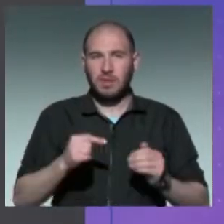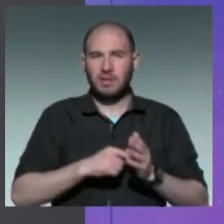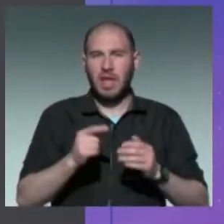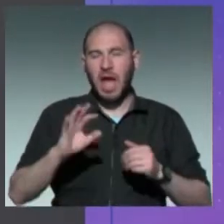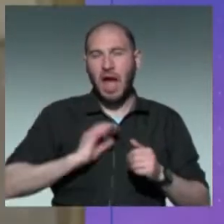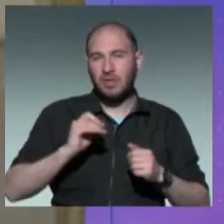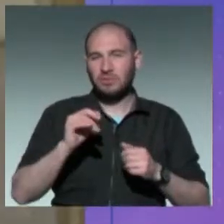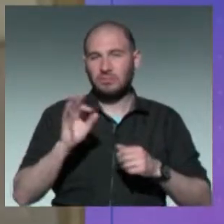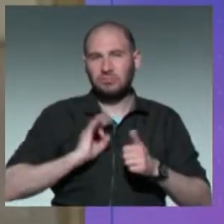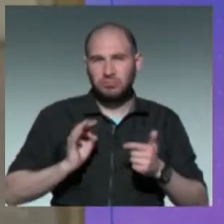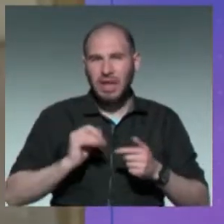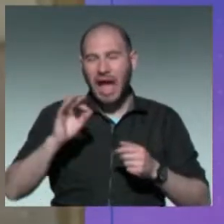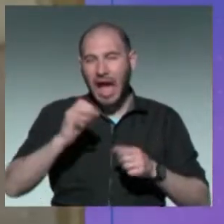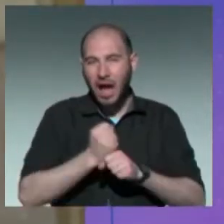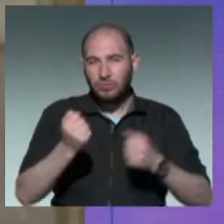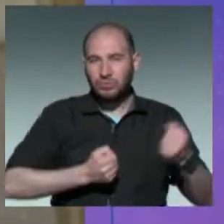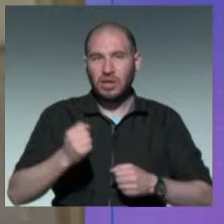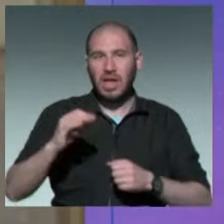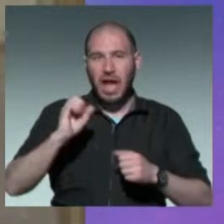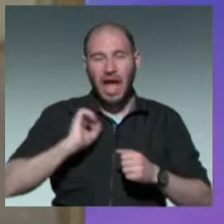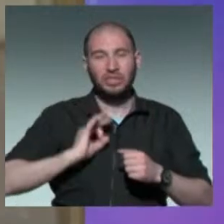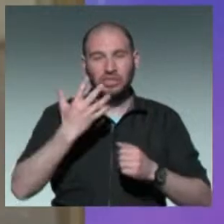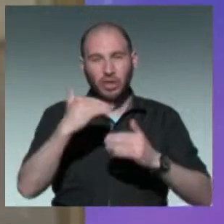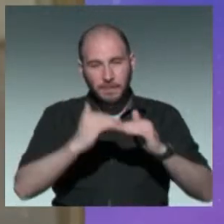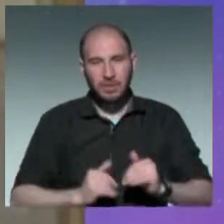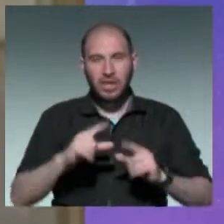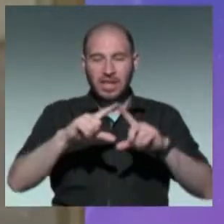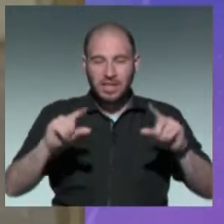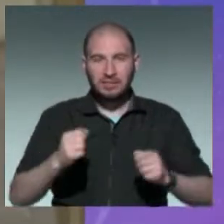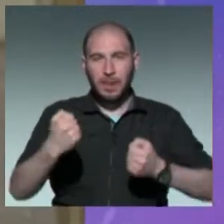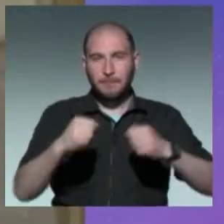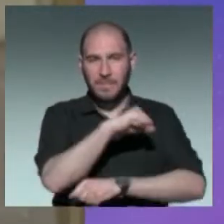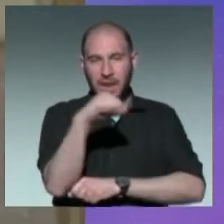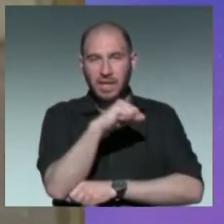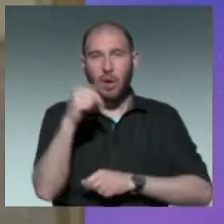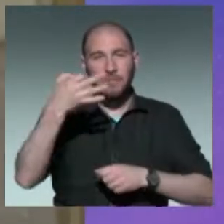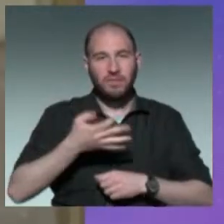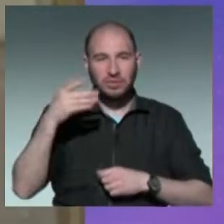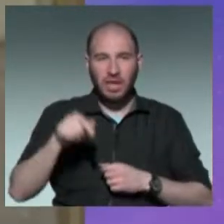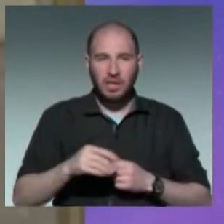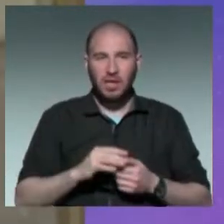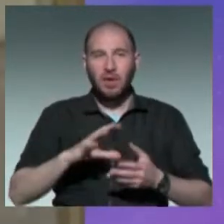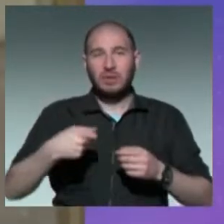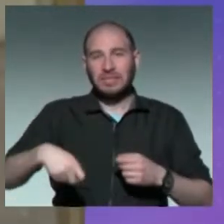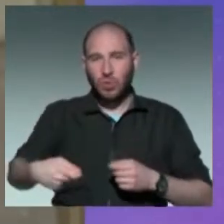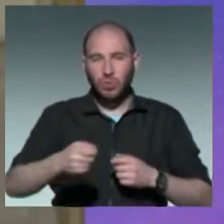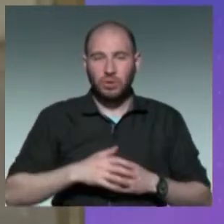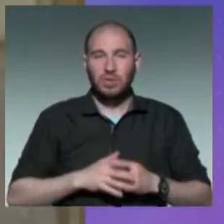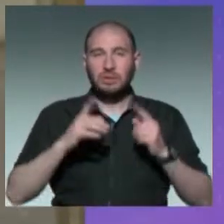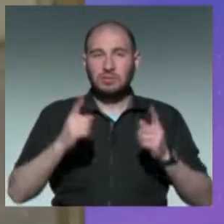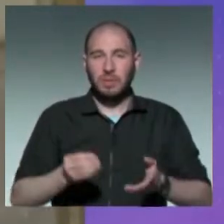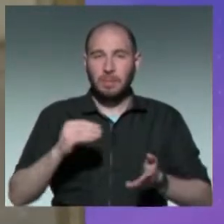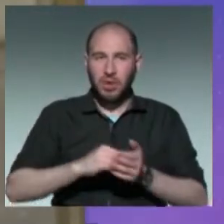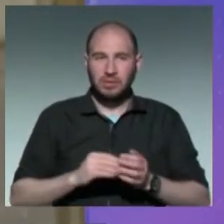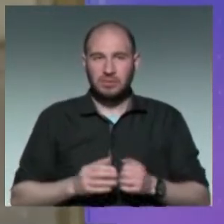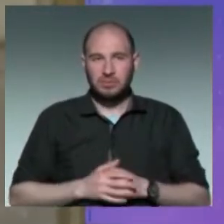del auto, por ejemplo, el auto tiene que tener menos de 5 años, la licencia de conducir, que debe ser de tipo profesional, el tipo de seguro y además de eso,